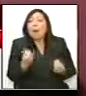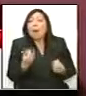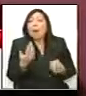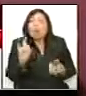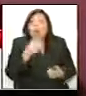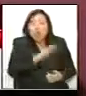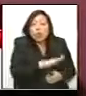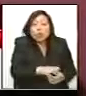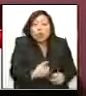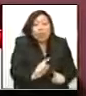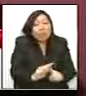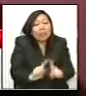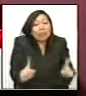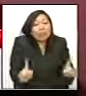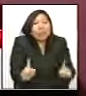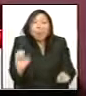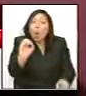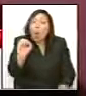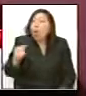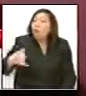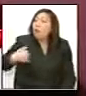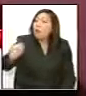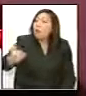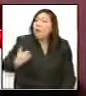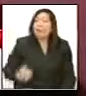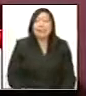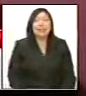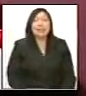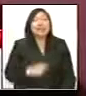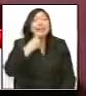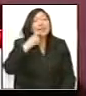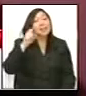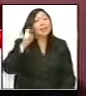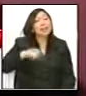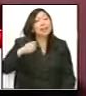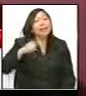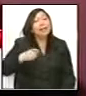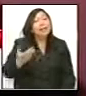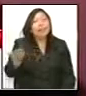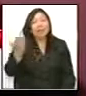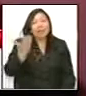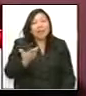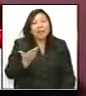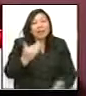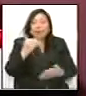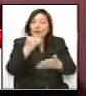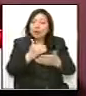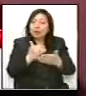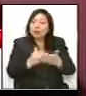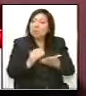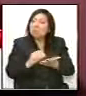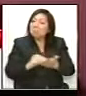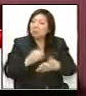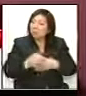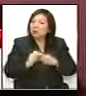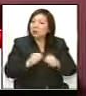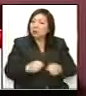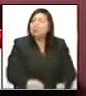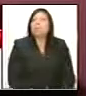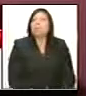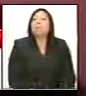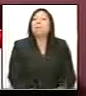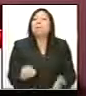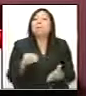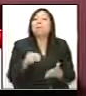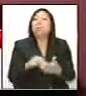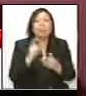aliviar este tema con niños y adolescentes. Se necesita que nos den estos indicadores sociales más seguidos, sí, ciertamente, y